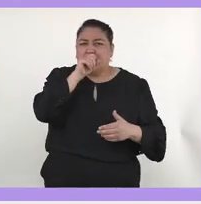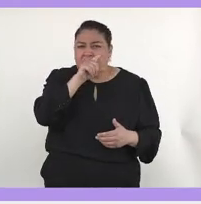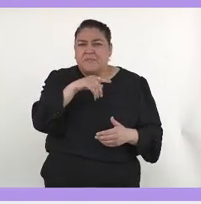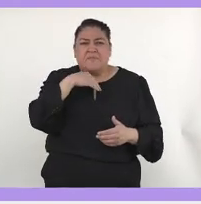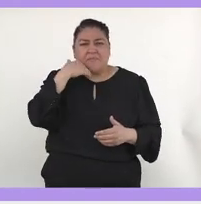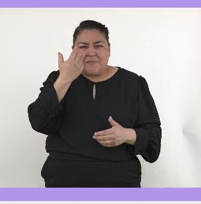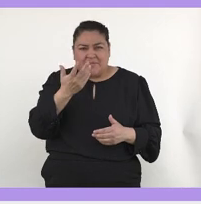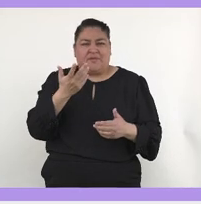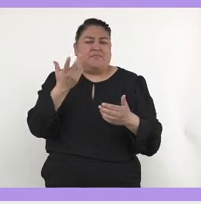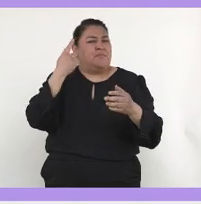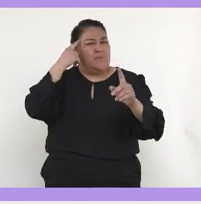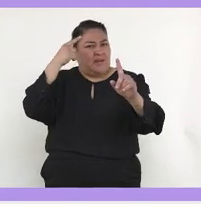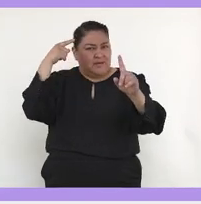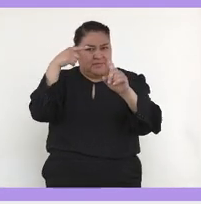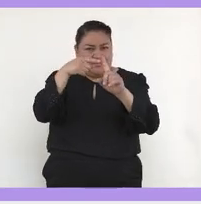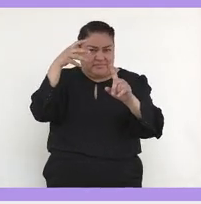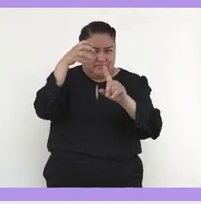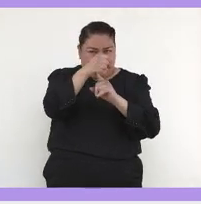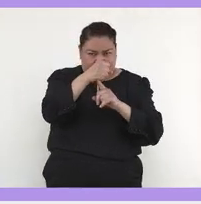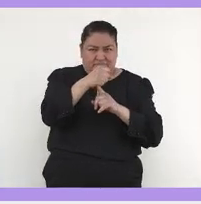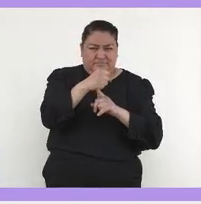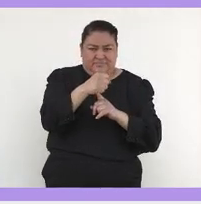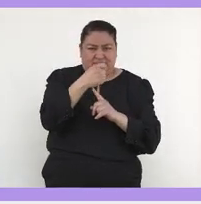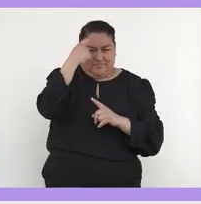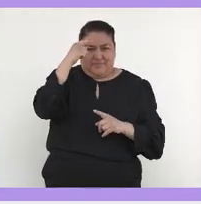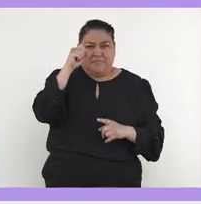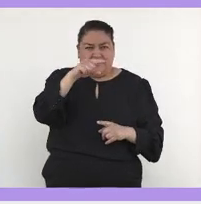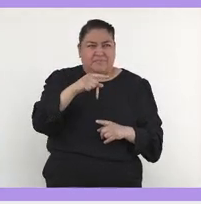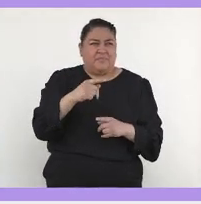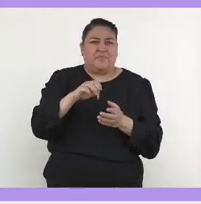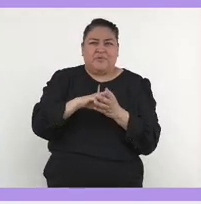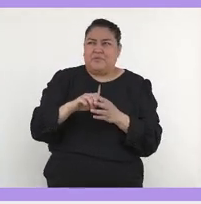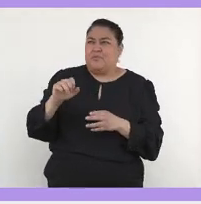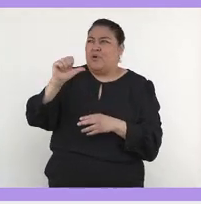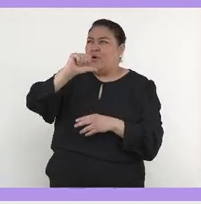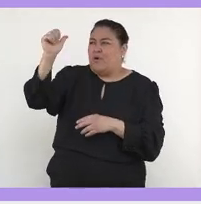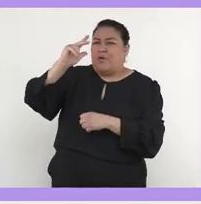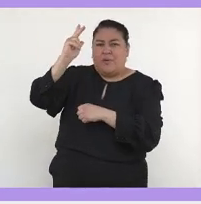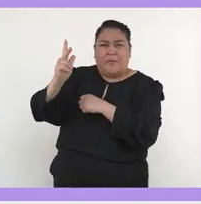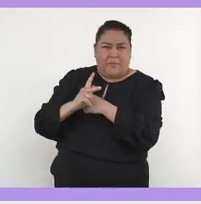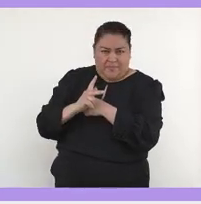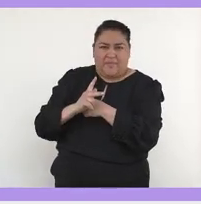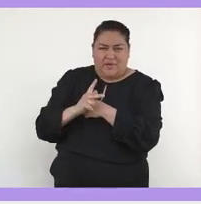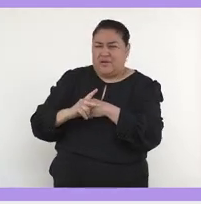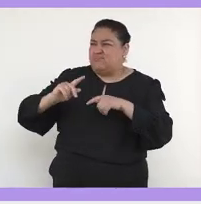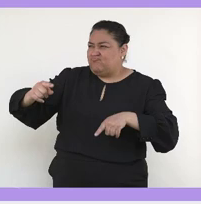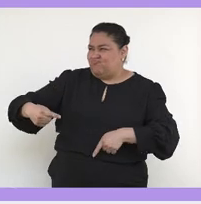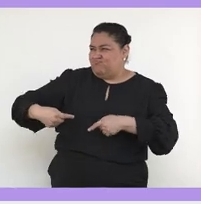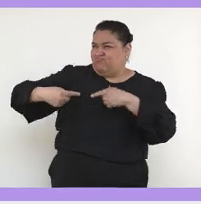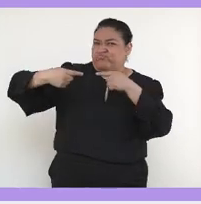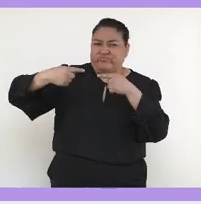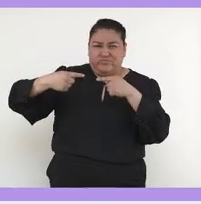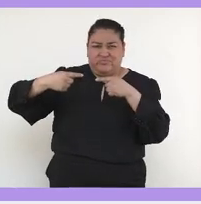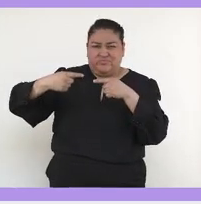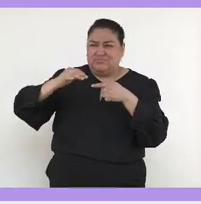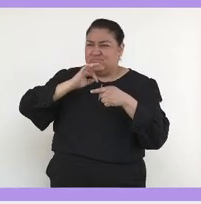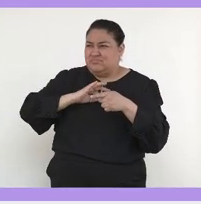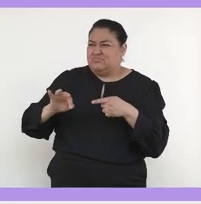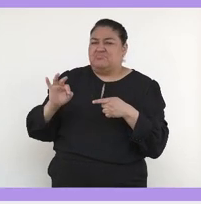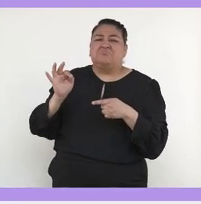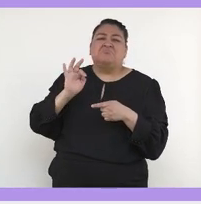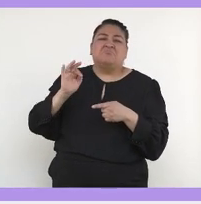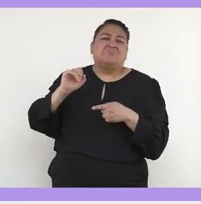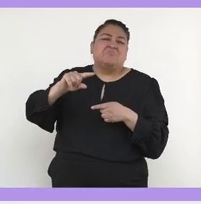creo que también el tener este tipo de de partidos que son Obviamente con otro tipo de de equipos con los equipos vecinos